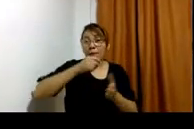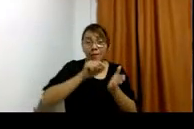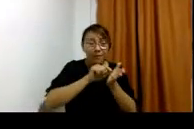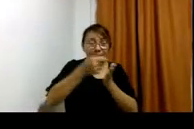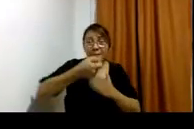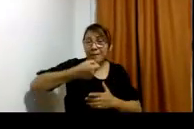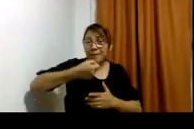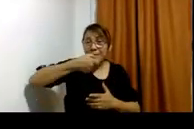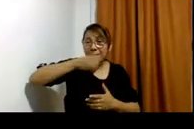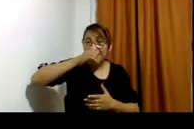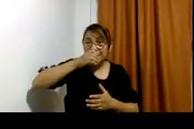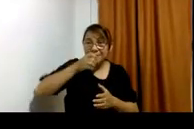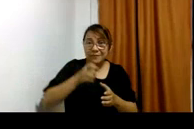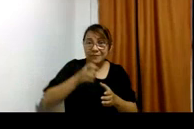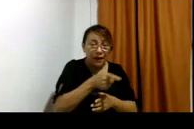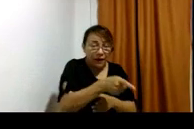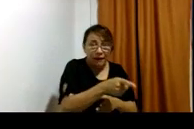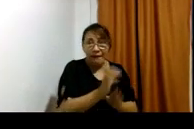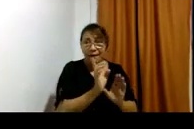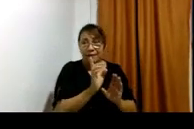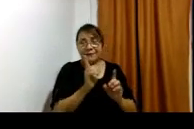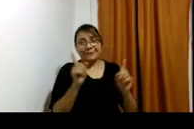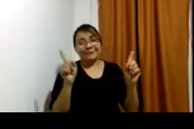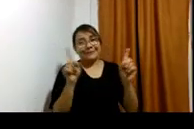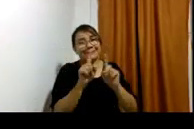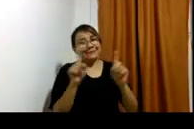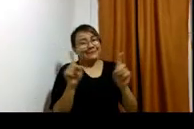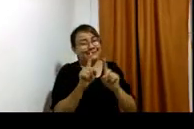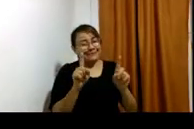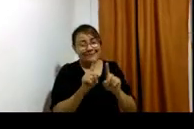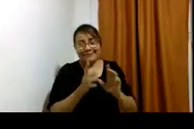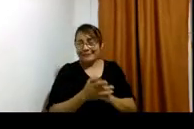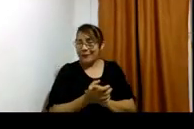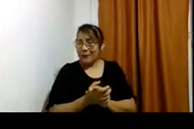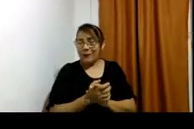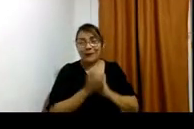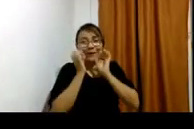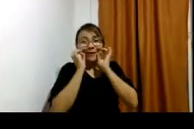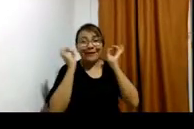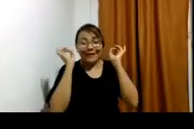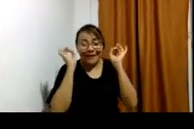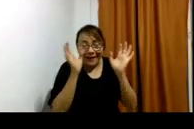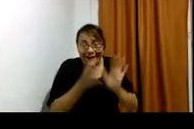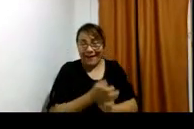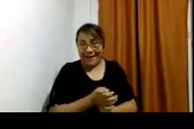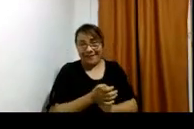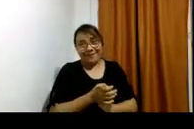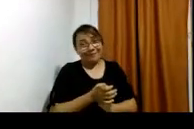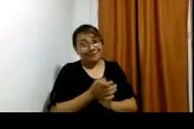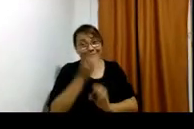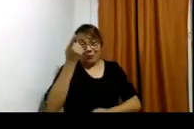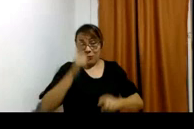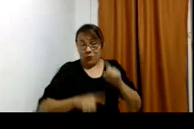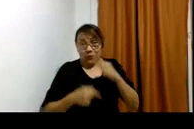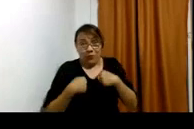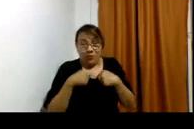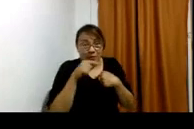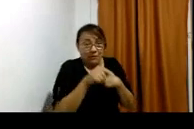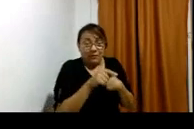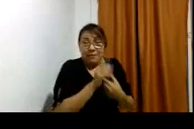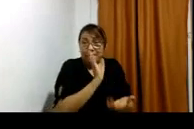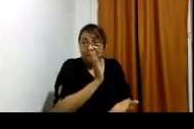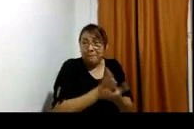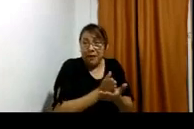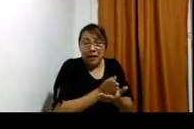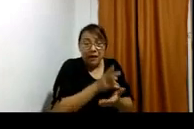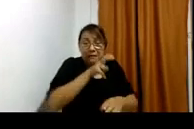anteriormente que eso se transforma en el tema de la imprudencia. Nosotros no vamos a dar ningún tipo de medicamentos hasta que llegue